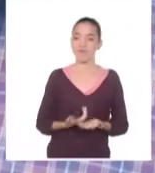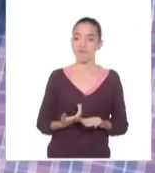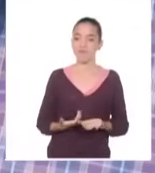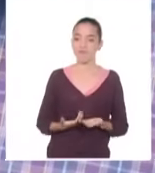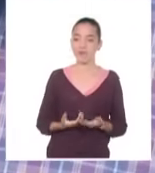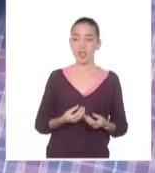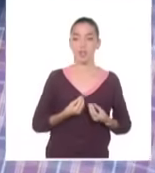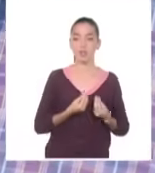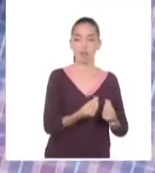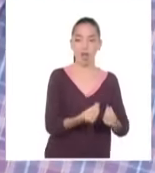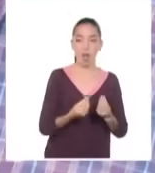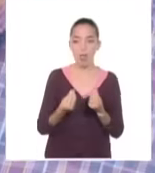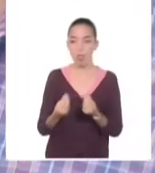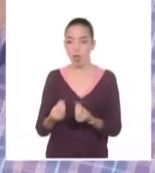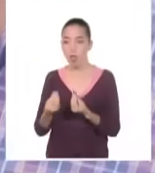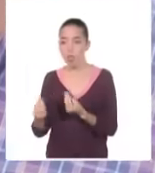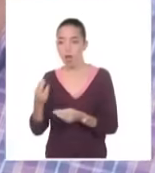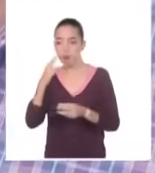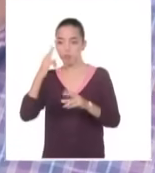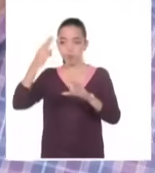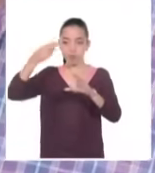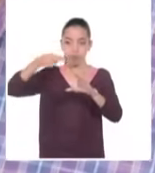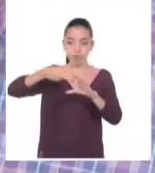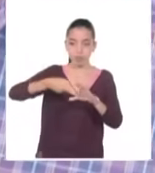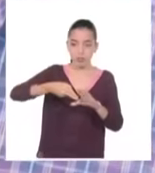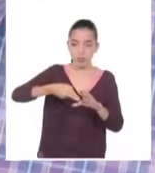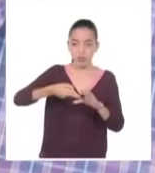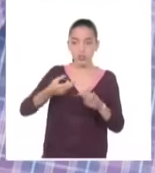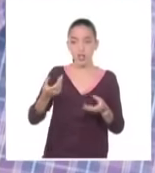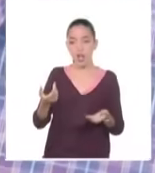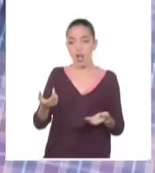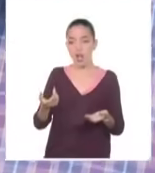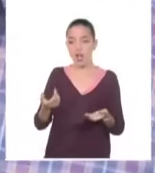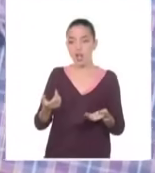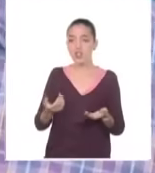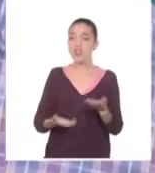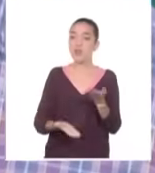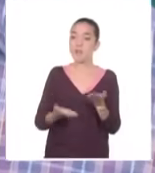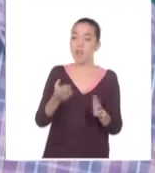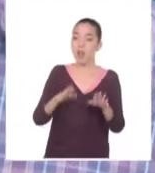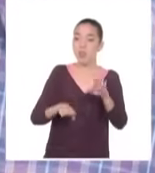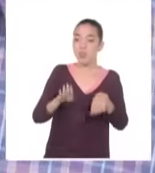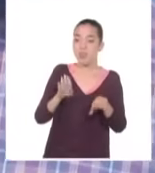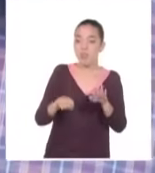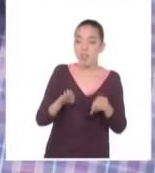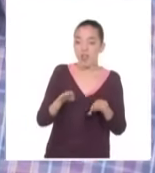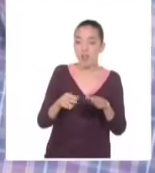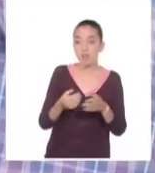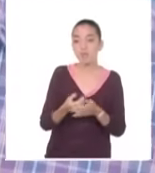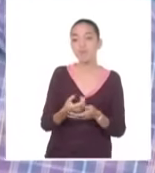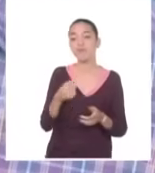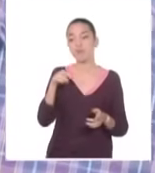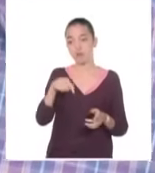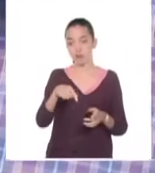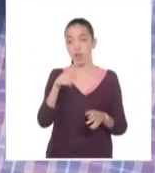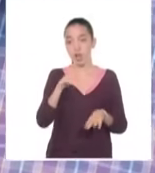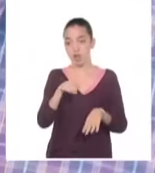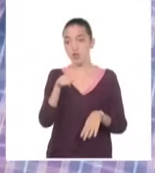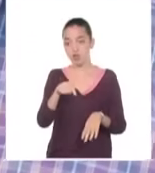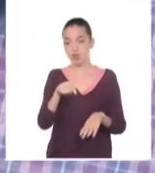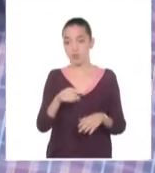consumo está dependiendo más de ese tipo de generación que de las termoeléctricas, y entonces están sobreconsumiendo. Y ese combustible es por